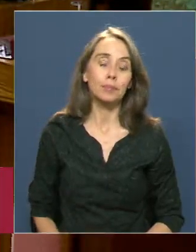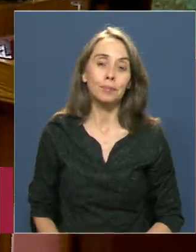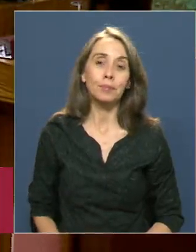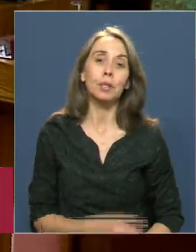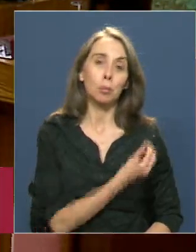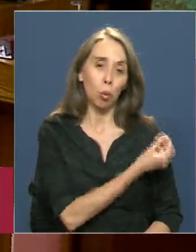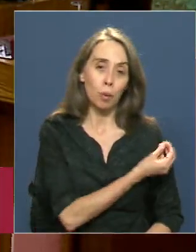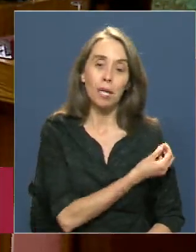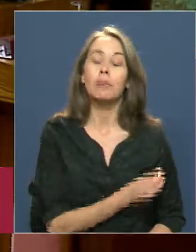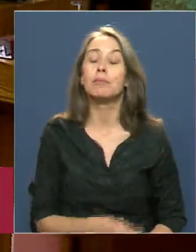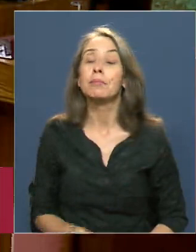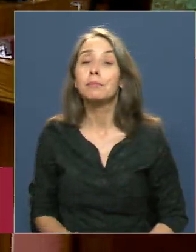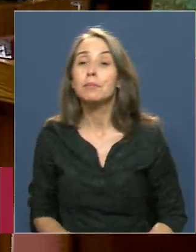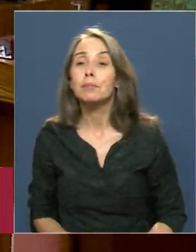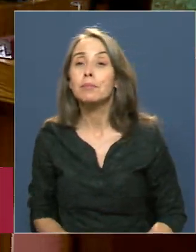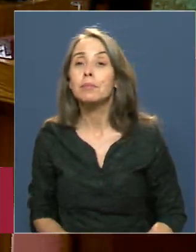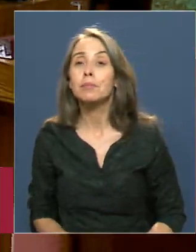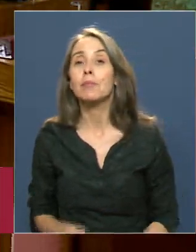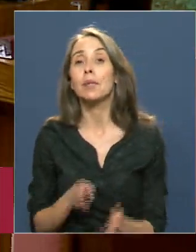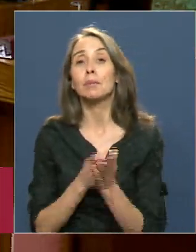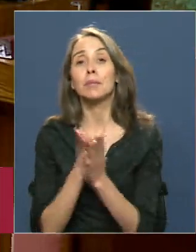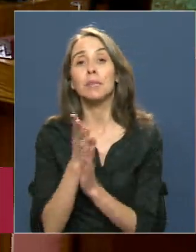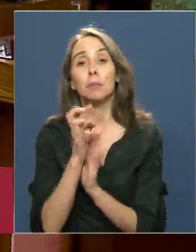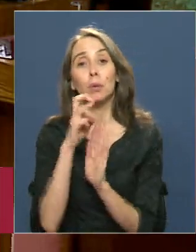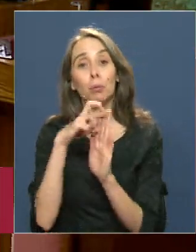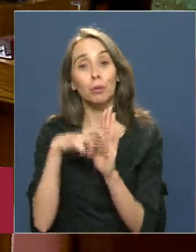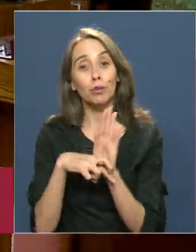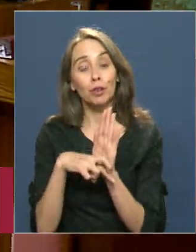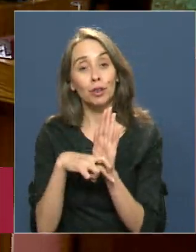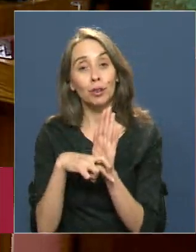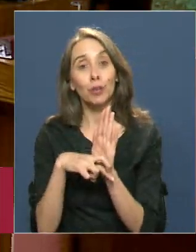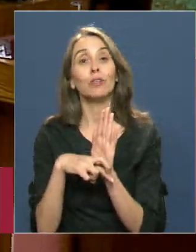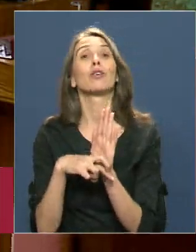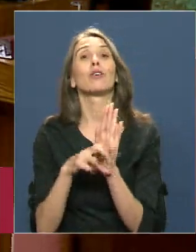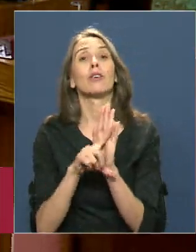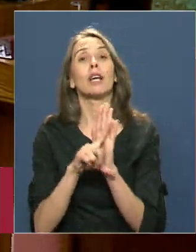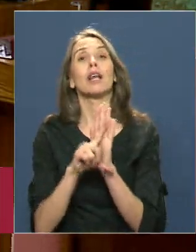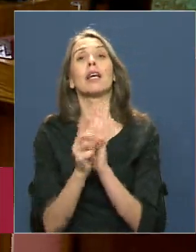Muy bien, vamos ahora a entrar en el proyecto de acuerdo al boletín